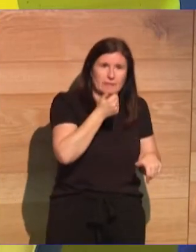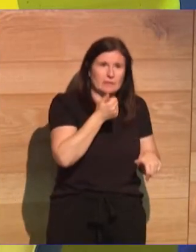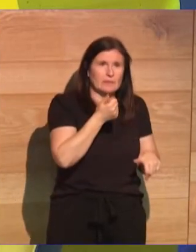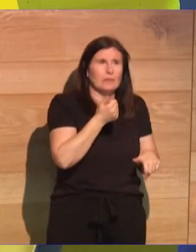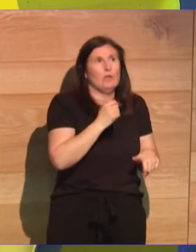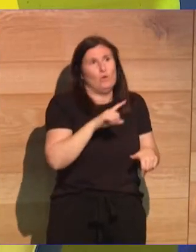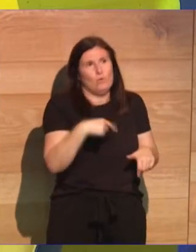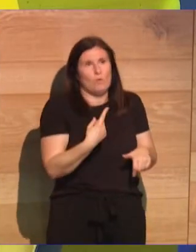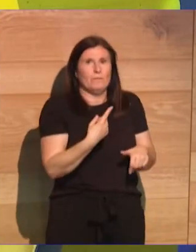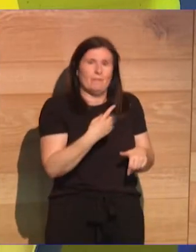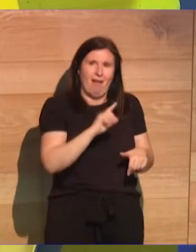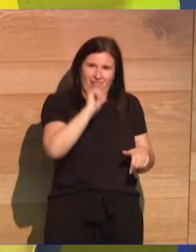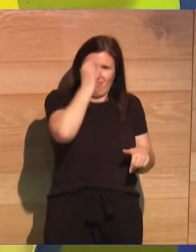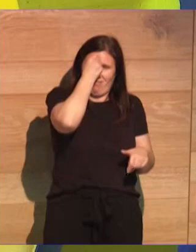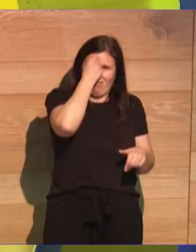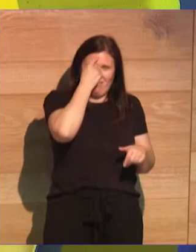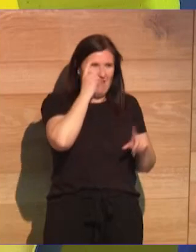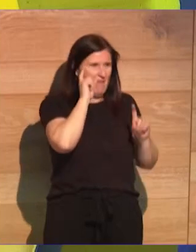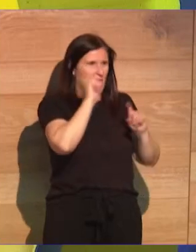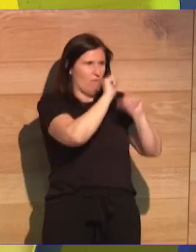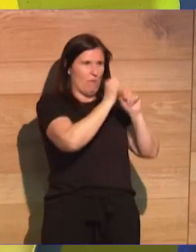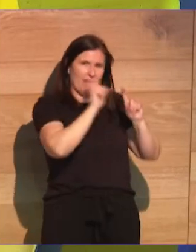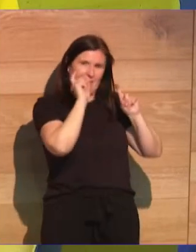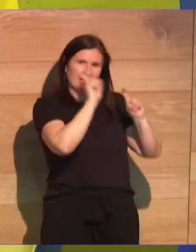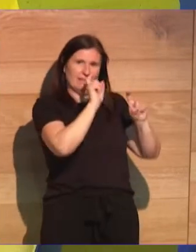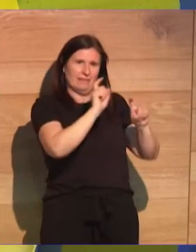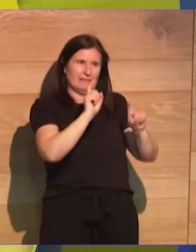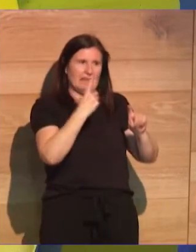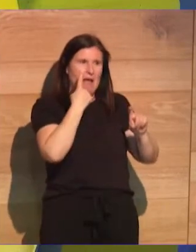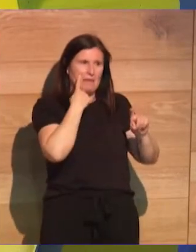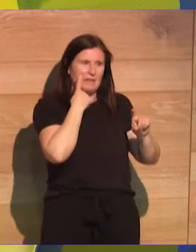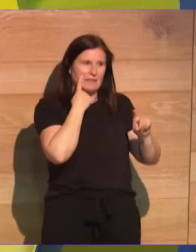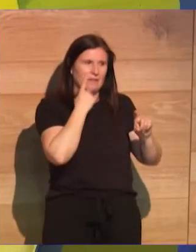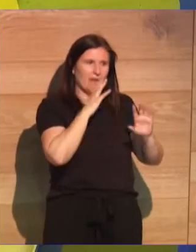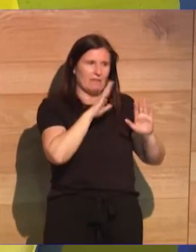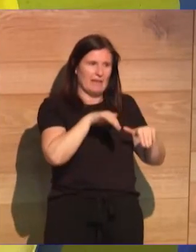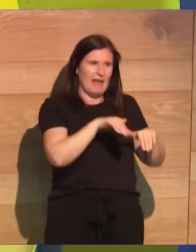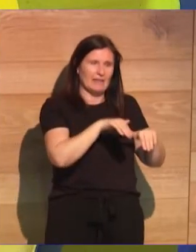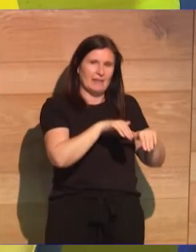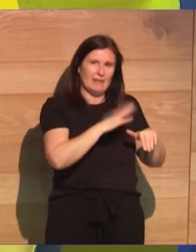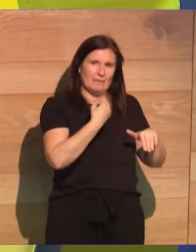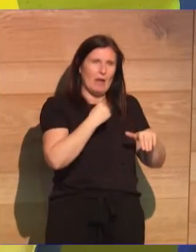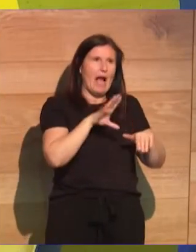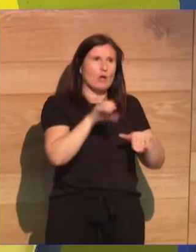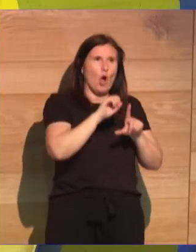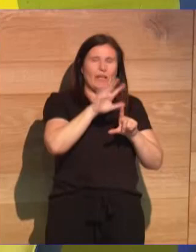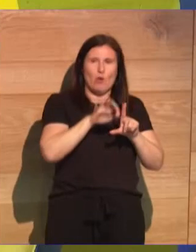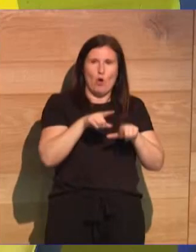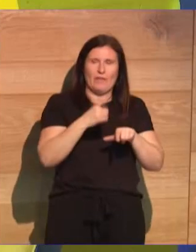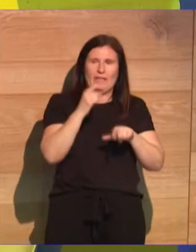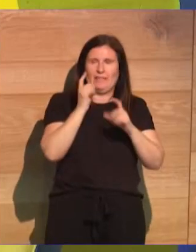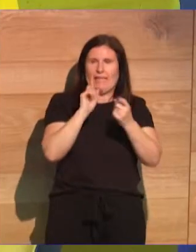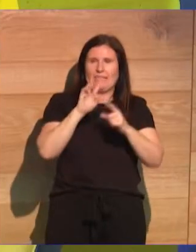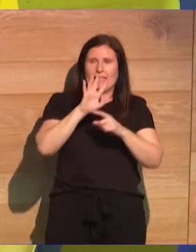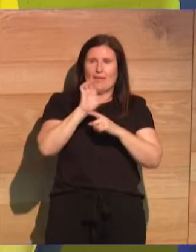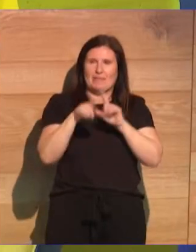habilidad docente para tú confrontar y saber si eso ha quedado algún pozo en el chico y la chica como para que luego